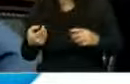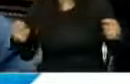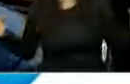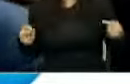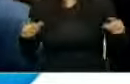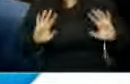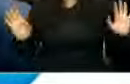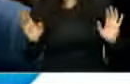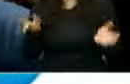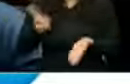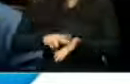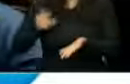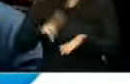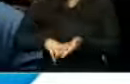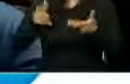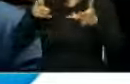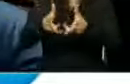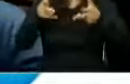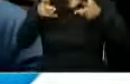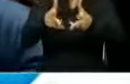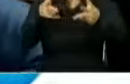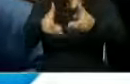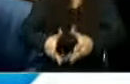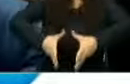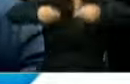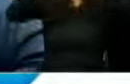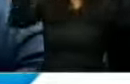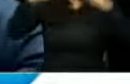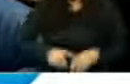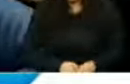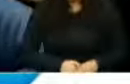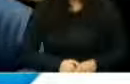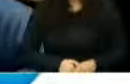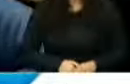compartiendo con ustedes algunas de las exposiciones de los diputados que están debatiendo.